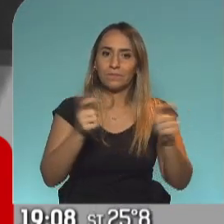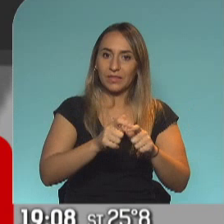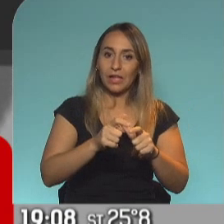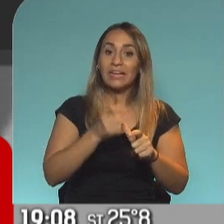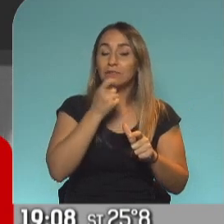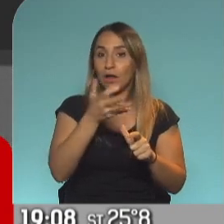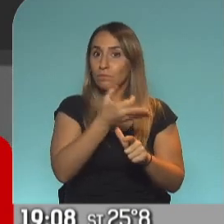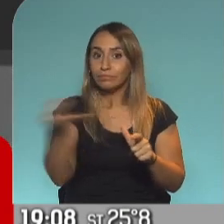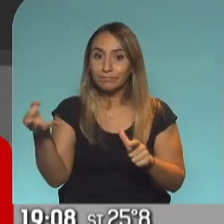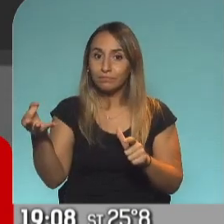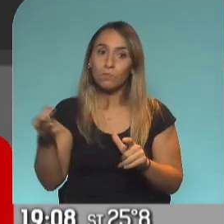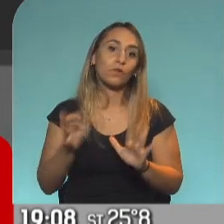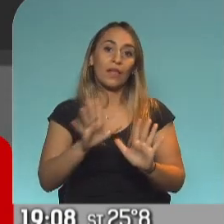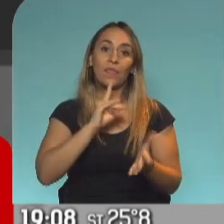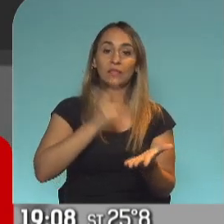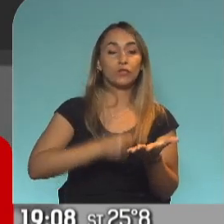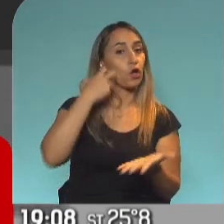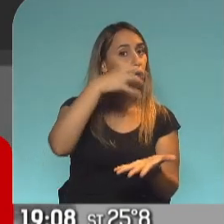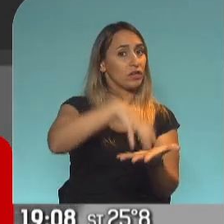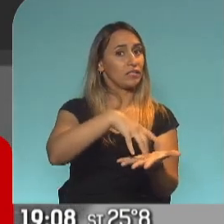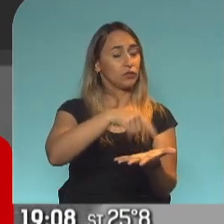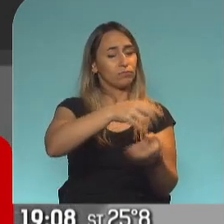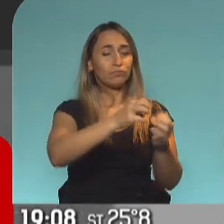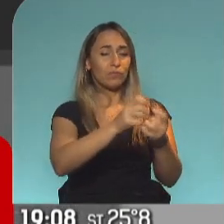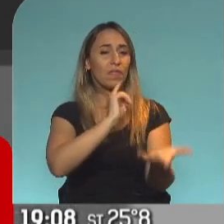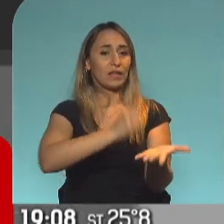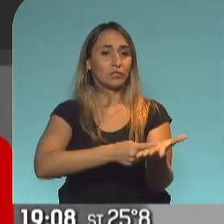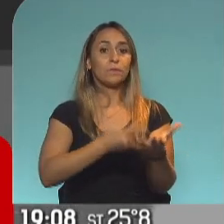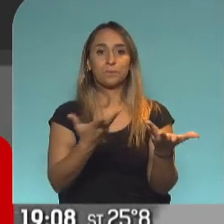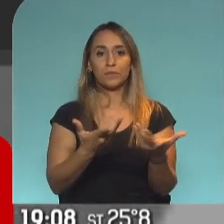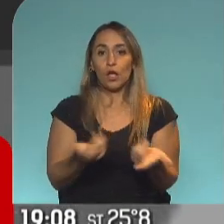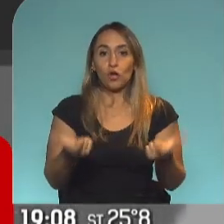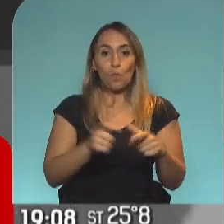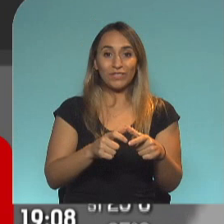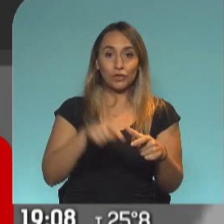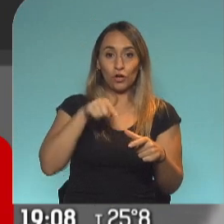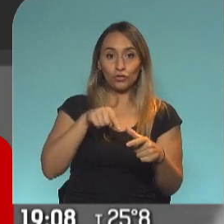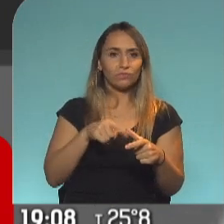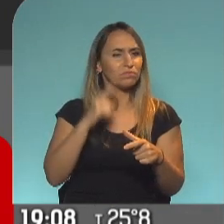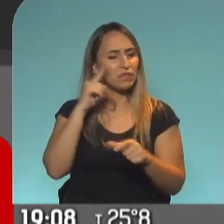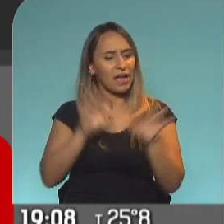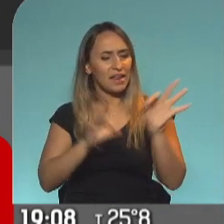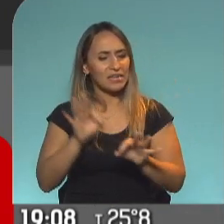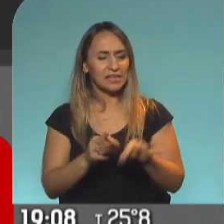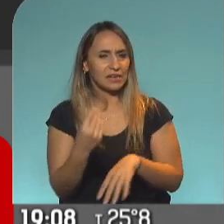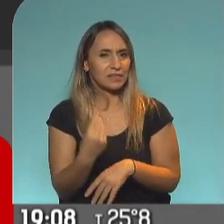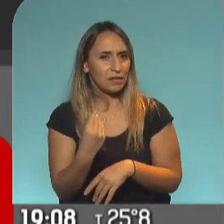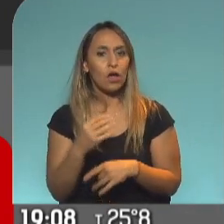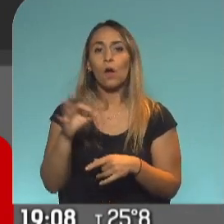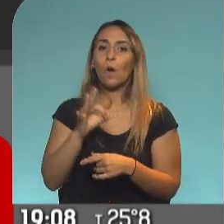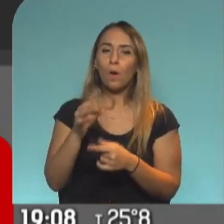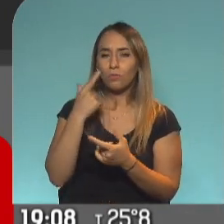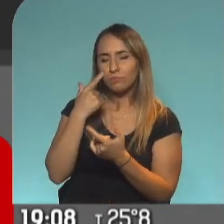así ocurra, porque eso es una decisión del Congreso, lo que realiza la Comisión Bicameral será analizar o estudiar